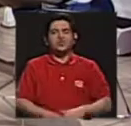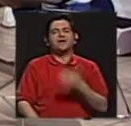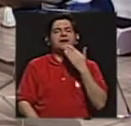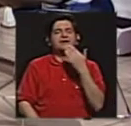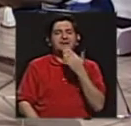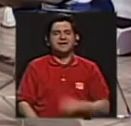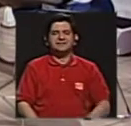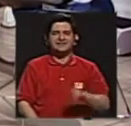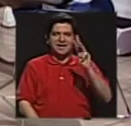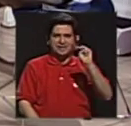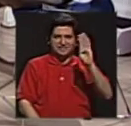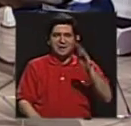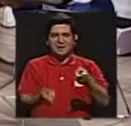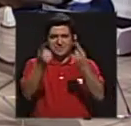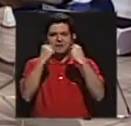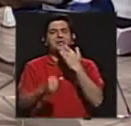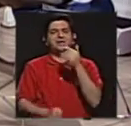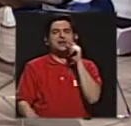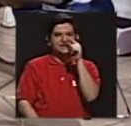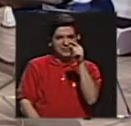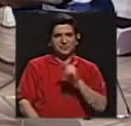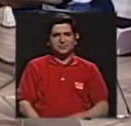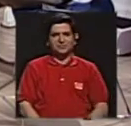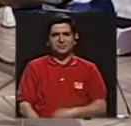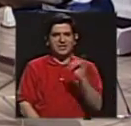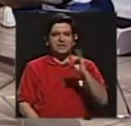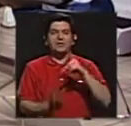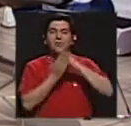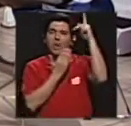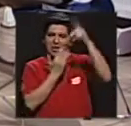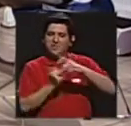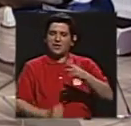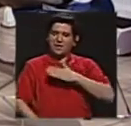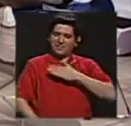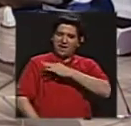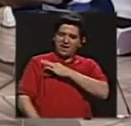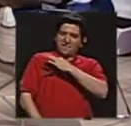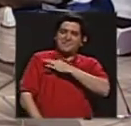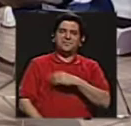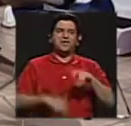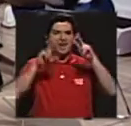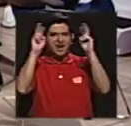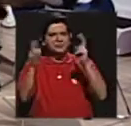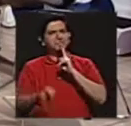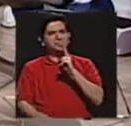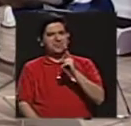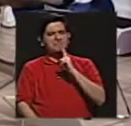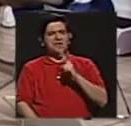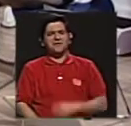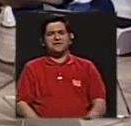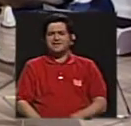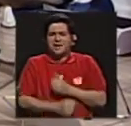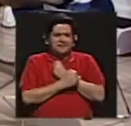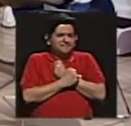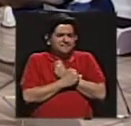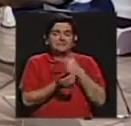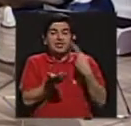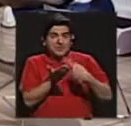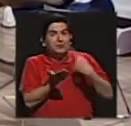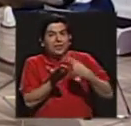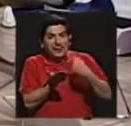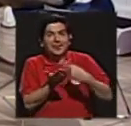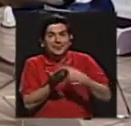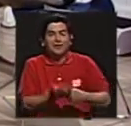por acompañarnos. No, gracias a vos y al programa por invitarme. Es un tema realmente muy apasionante y polémico, así